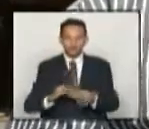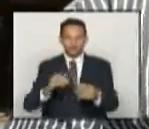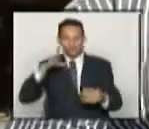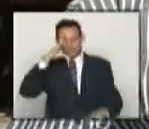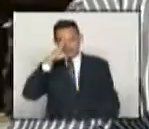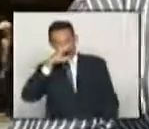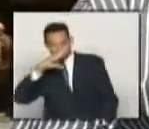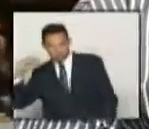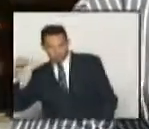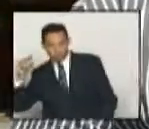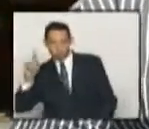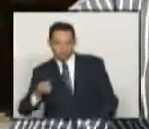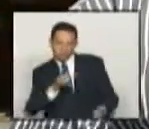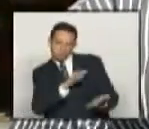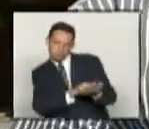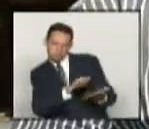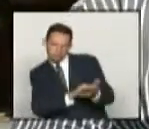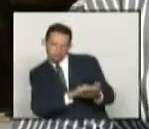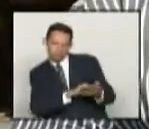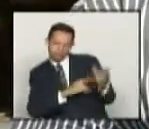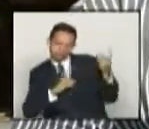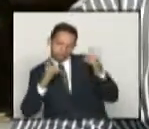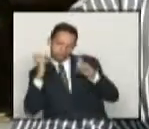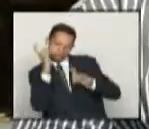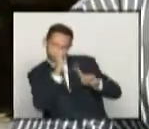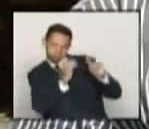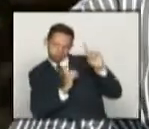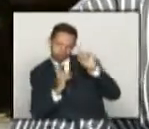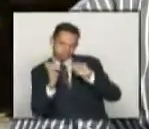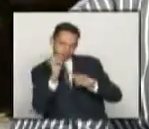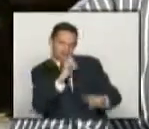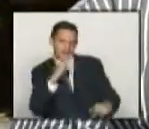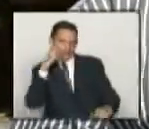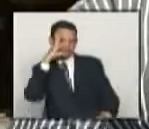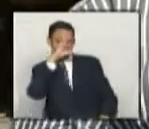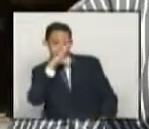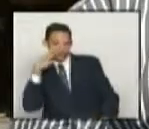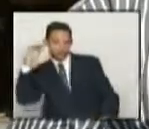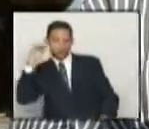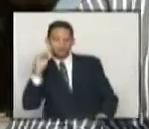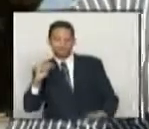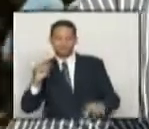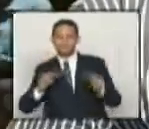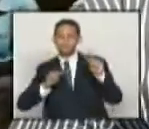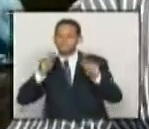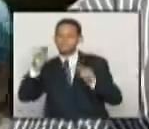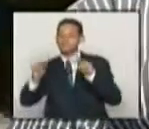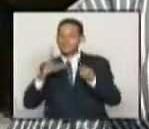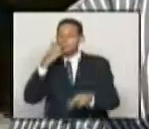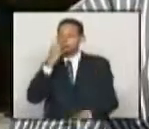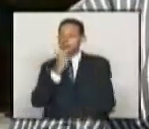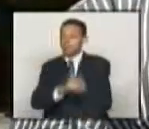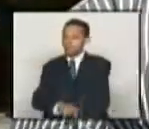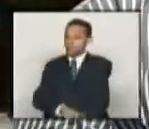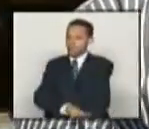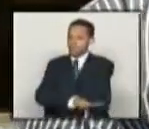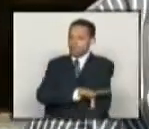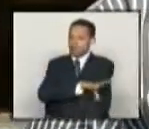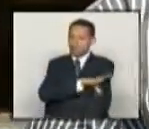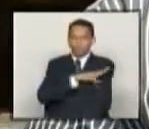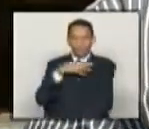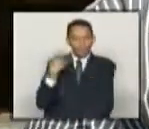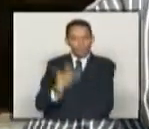pero nosotros que hemos venido explorando eso, cuando traemos gente del Quindío a esta zona, se maravillan, y no es porque vivamos por aquí, señor